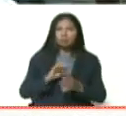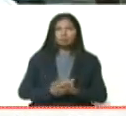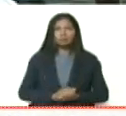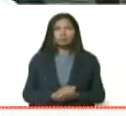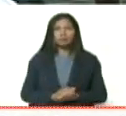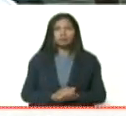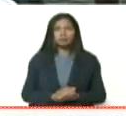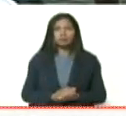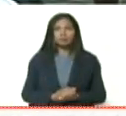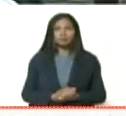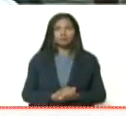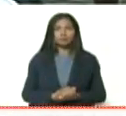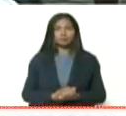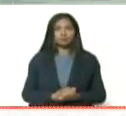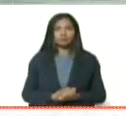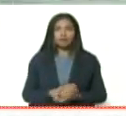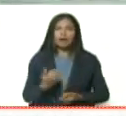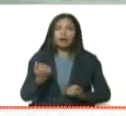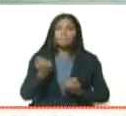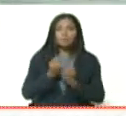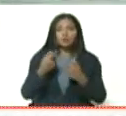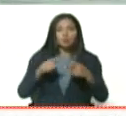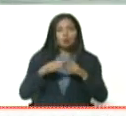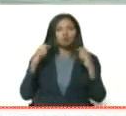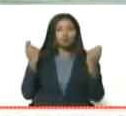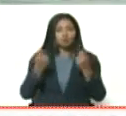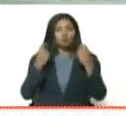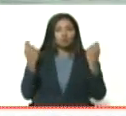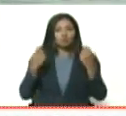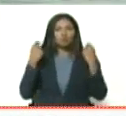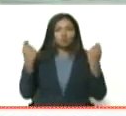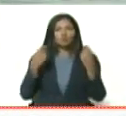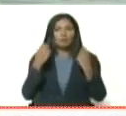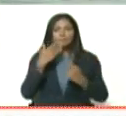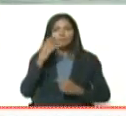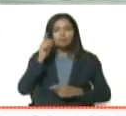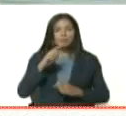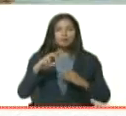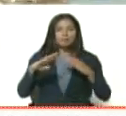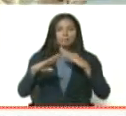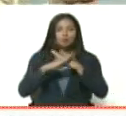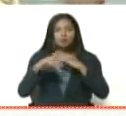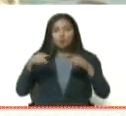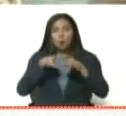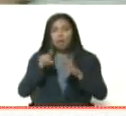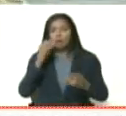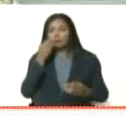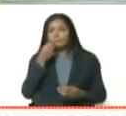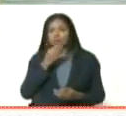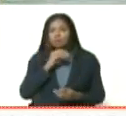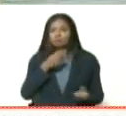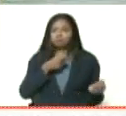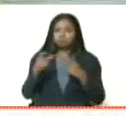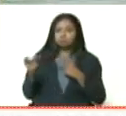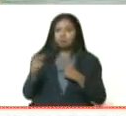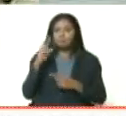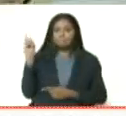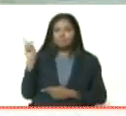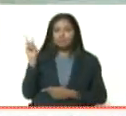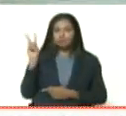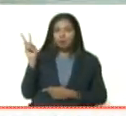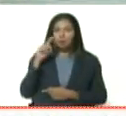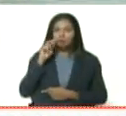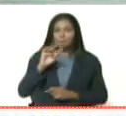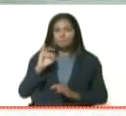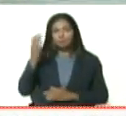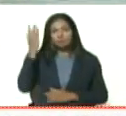¿no? Apoya, promueve y pide sanciones contra el alimento que importa a Venezuela, para que